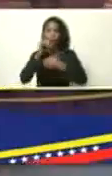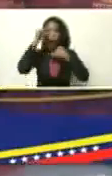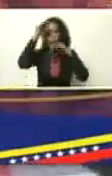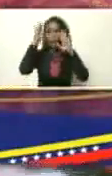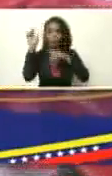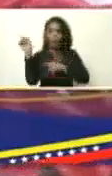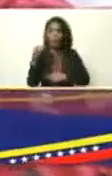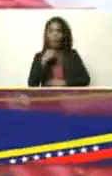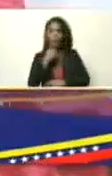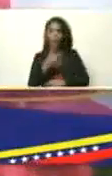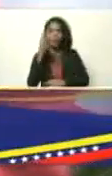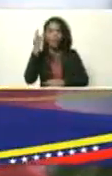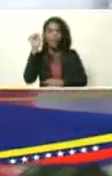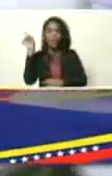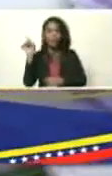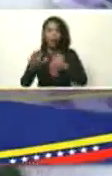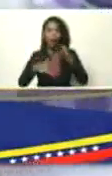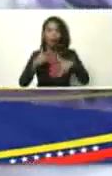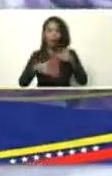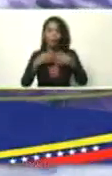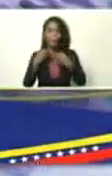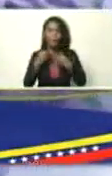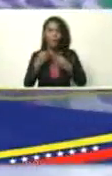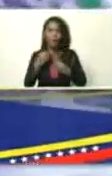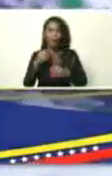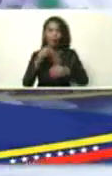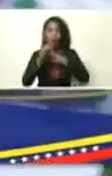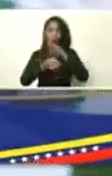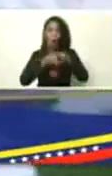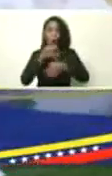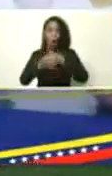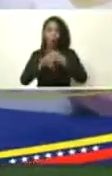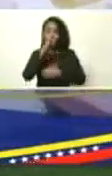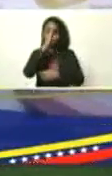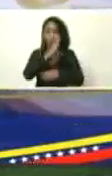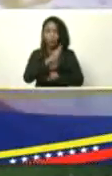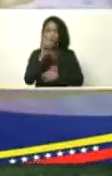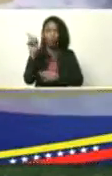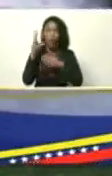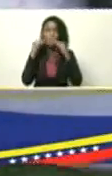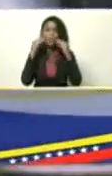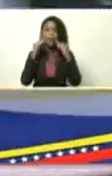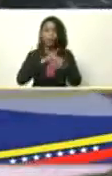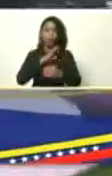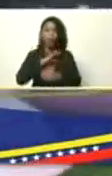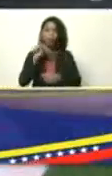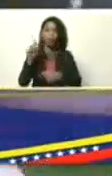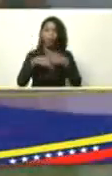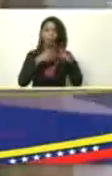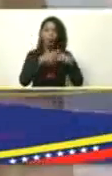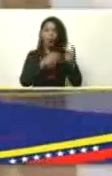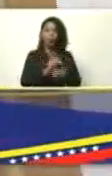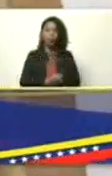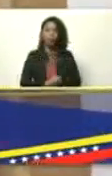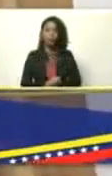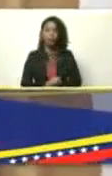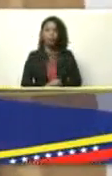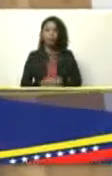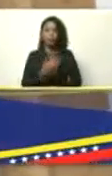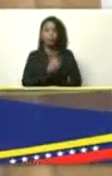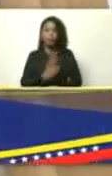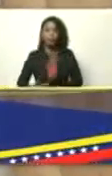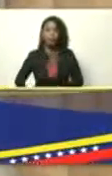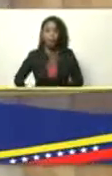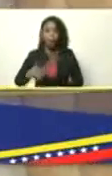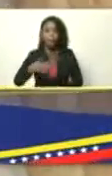como vocera en esta actividad para que le comente a usted directamente su experiencia en su producción. Presidente,